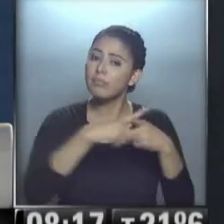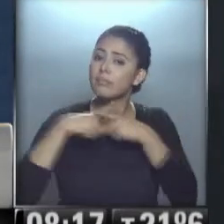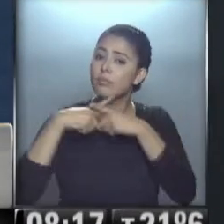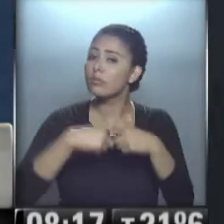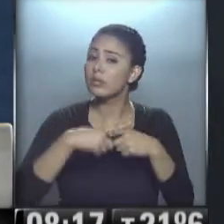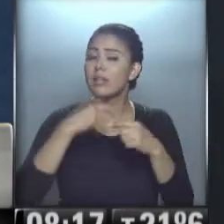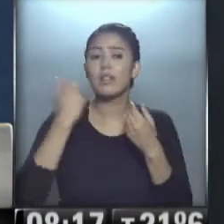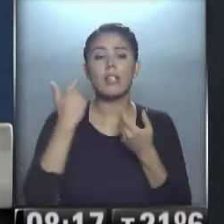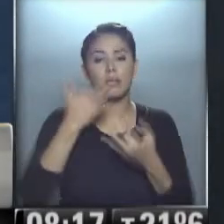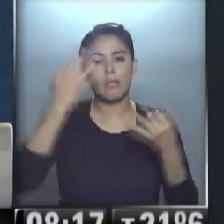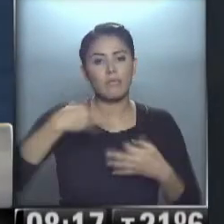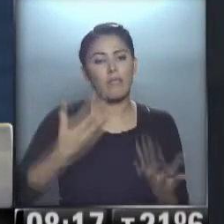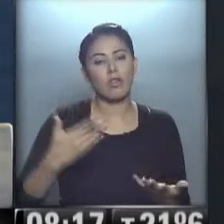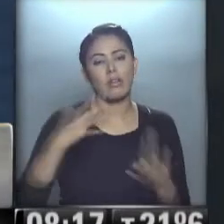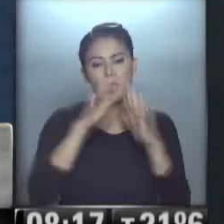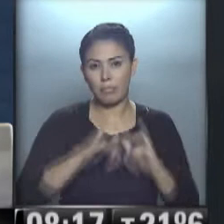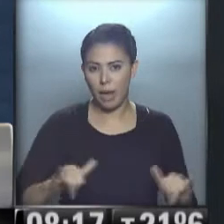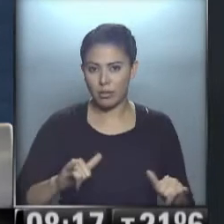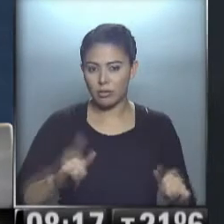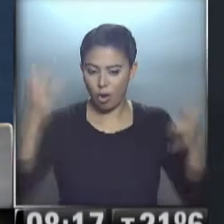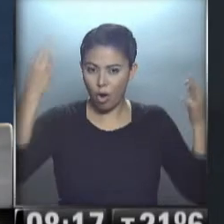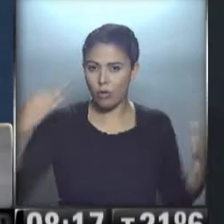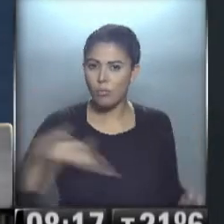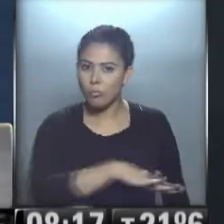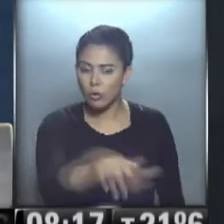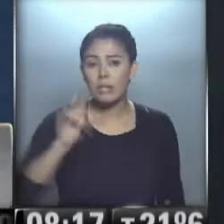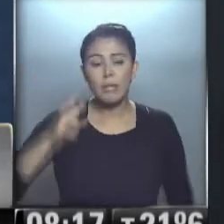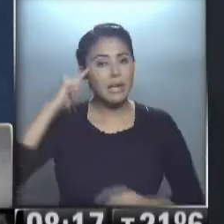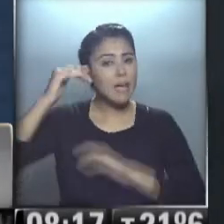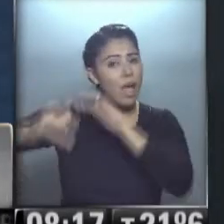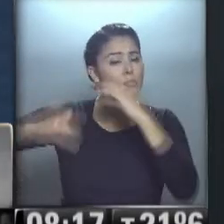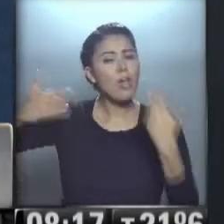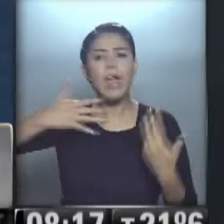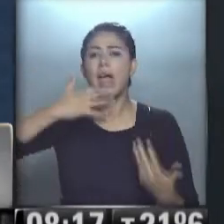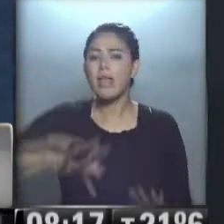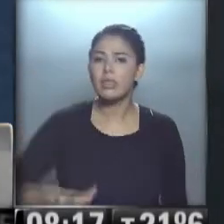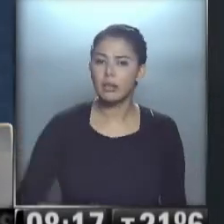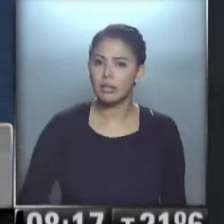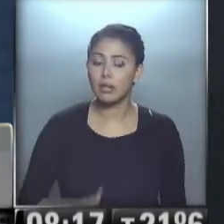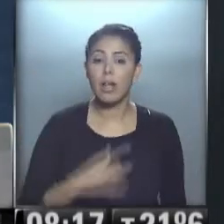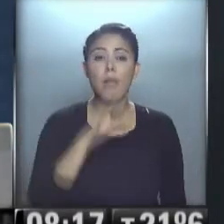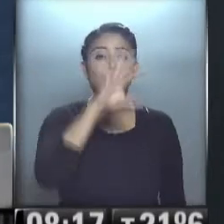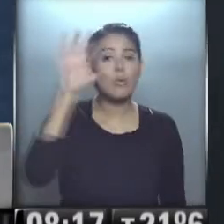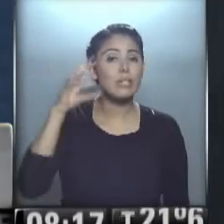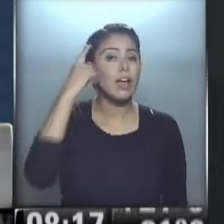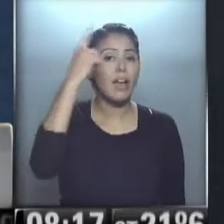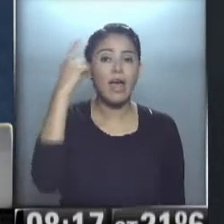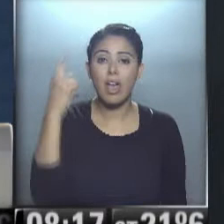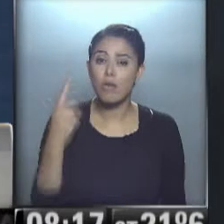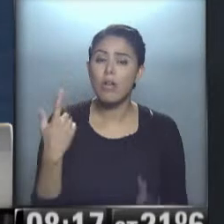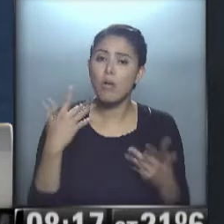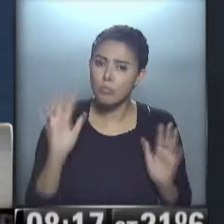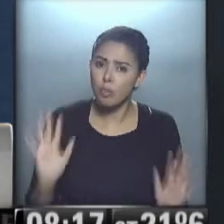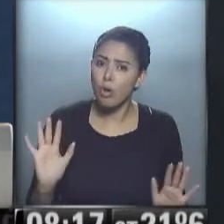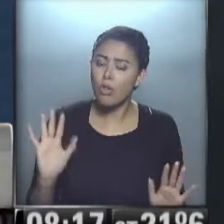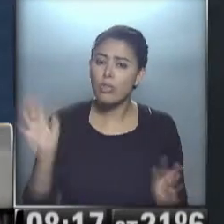del orden público, de la paz y, naturalmente, de la capacidad para entender que cada una de las provincias puede disponer